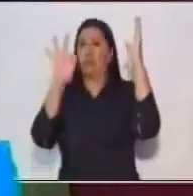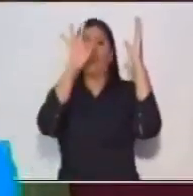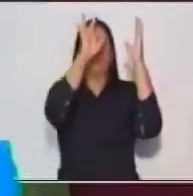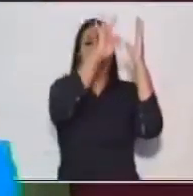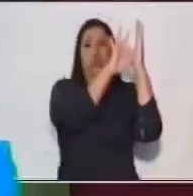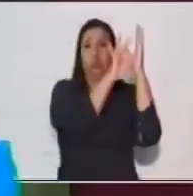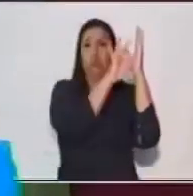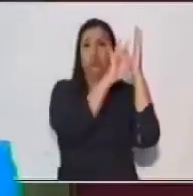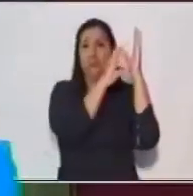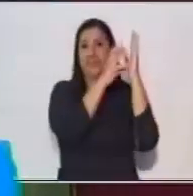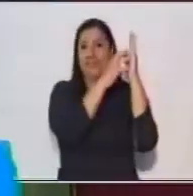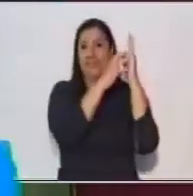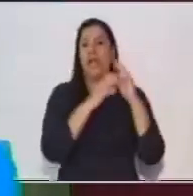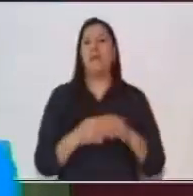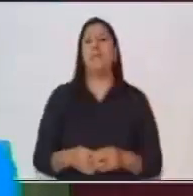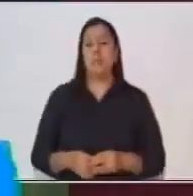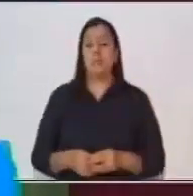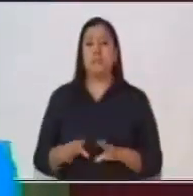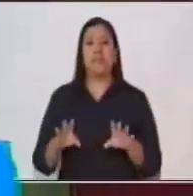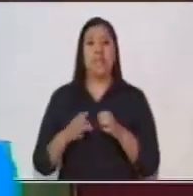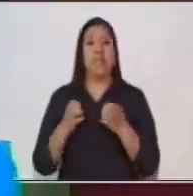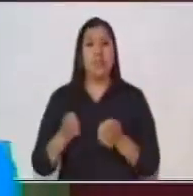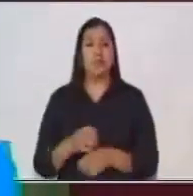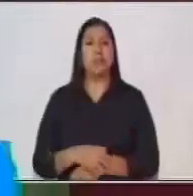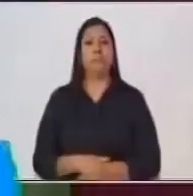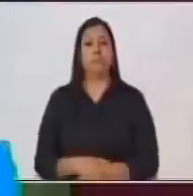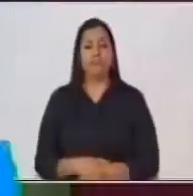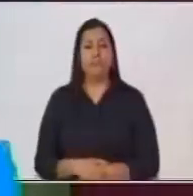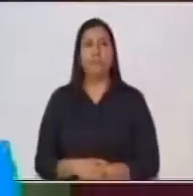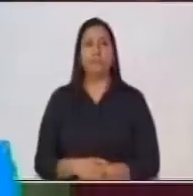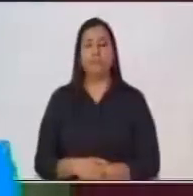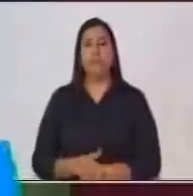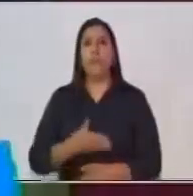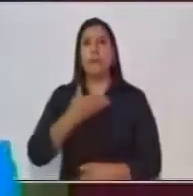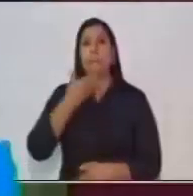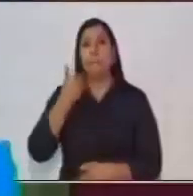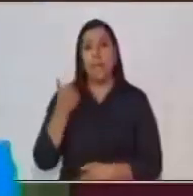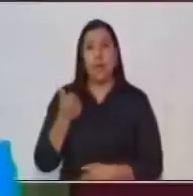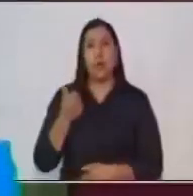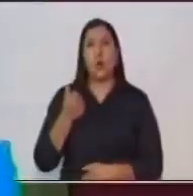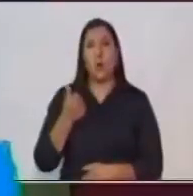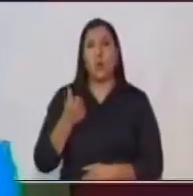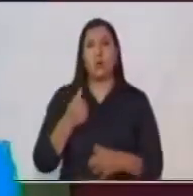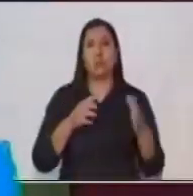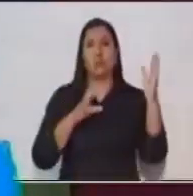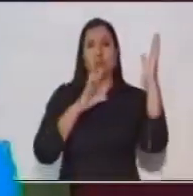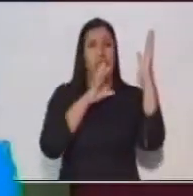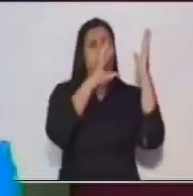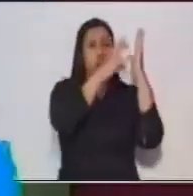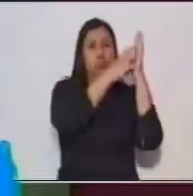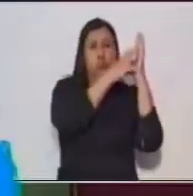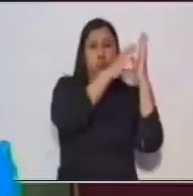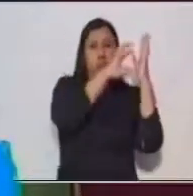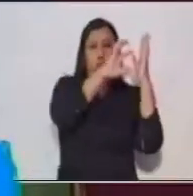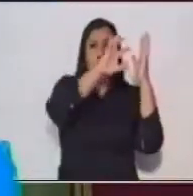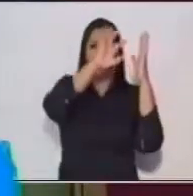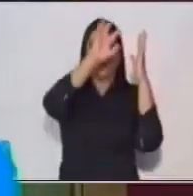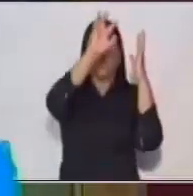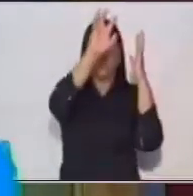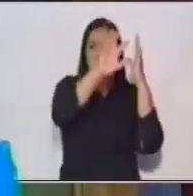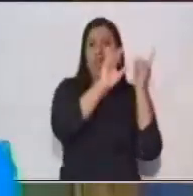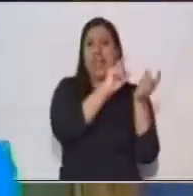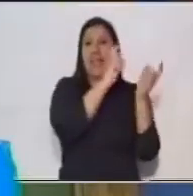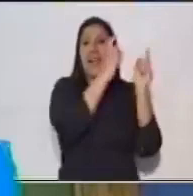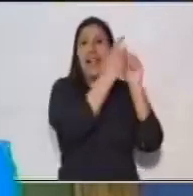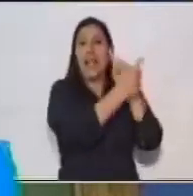Cleo? Bueno, hagamos algo. Cambiemos el panal de lugar para que ellas se puedan alejar de las